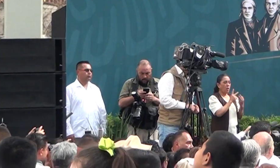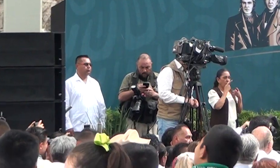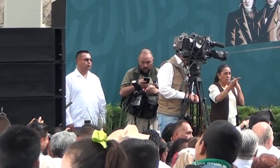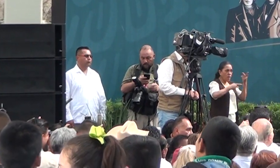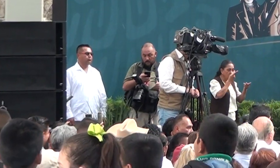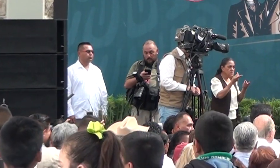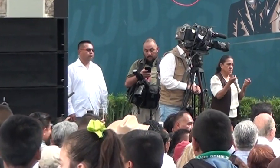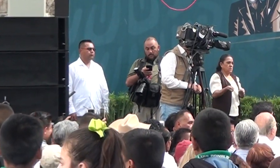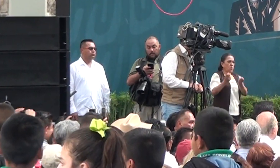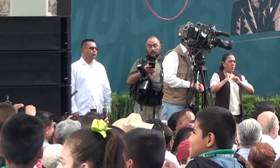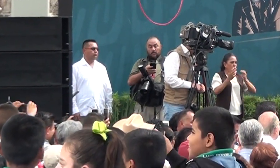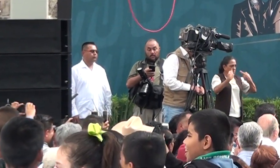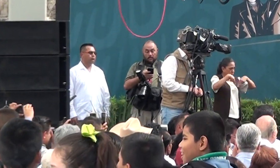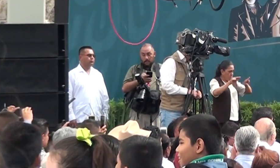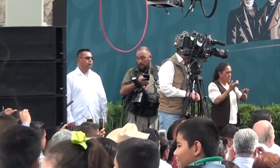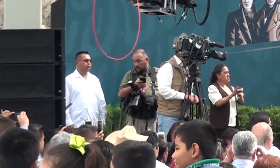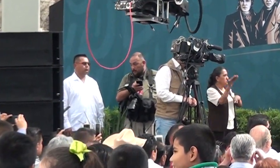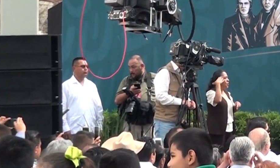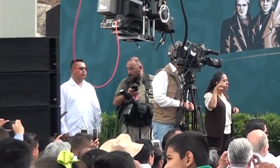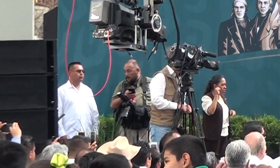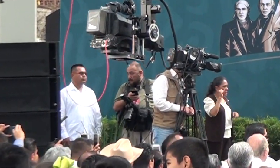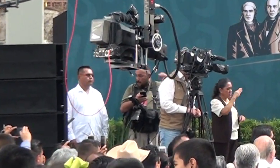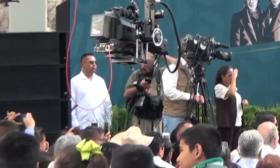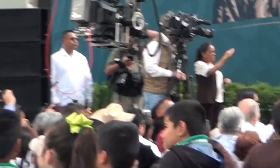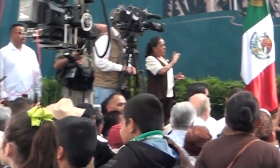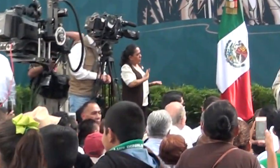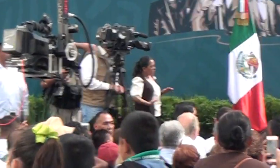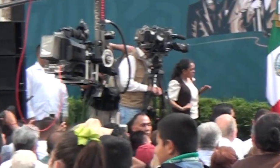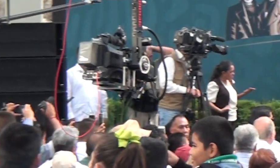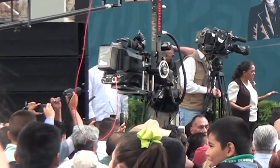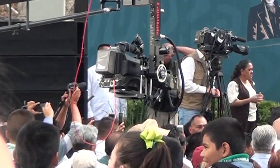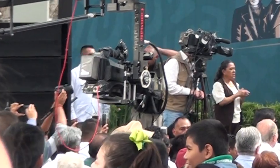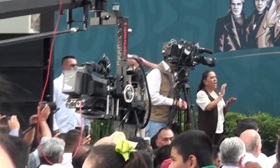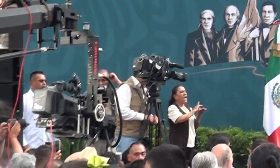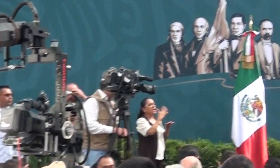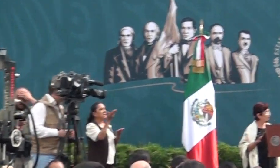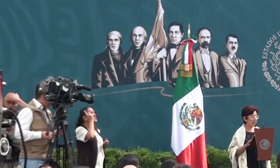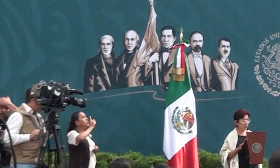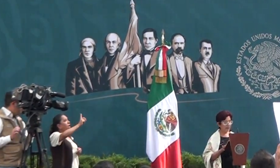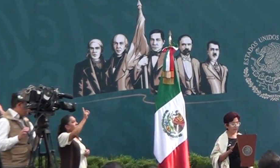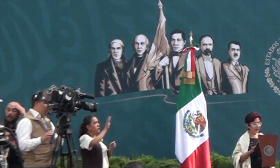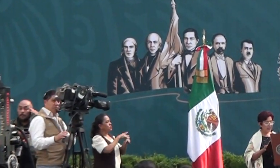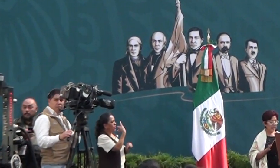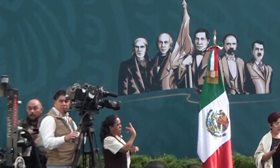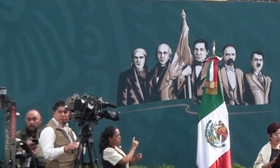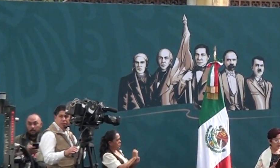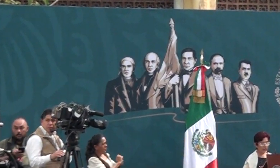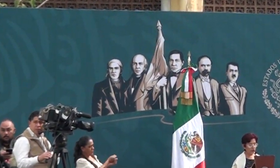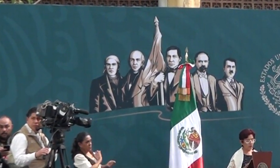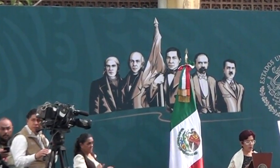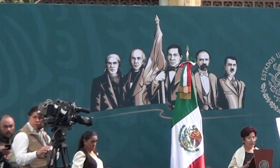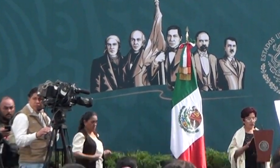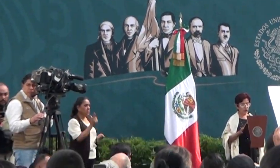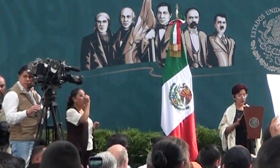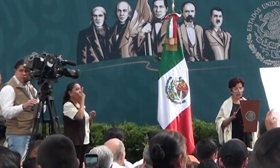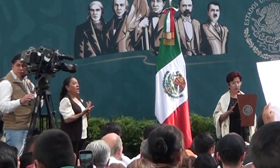en representación del Estado de Morelos. Señor Presidente, agradecemos a Dios por su investidura y esperamos que